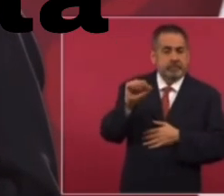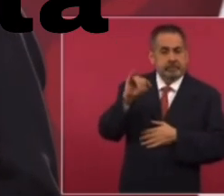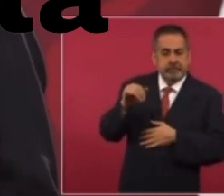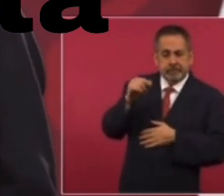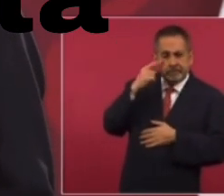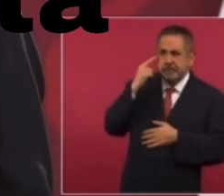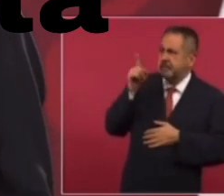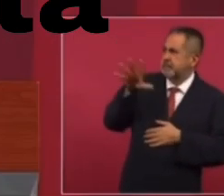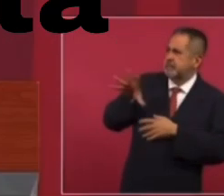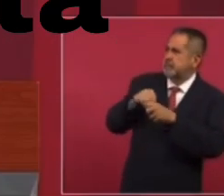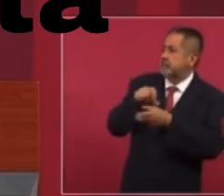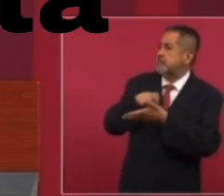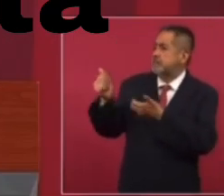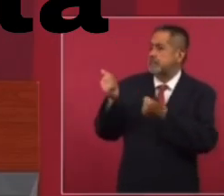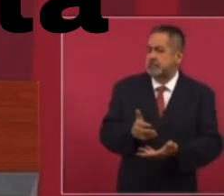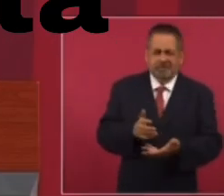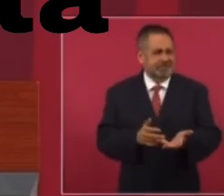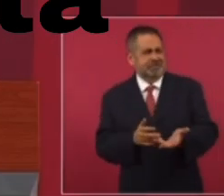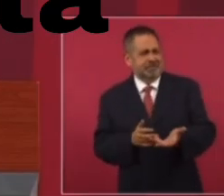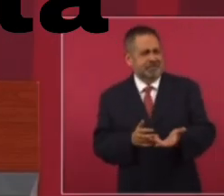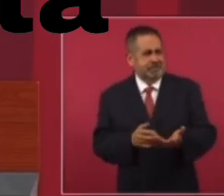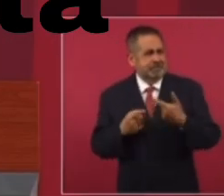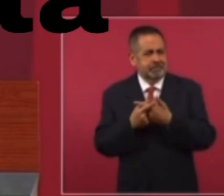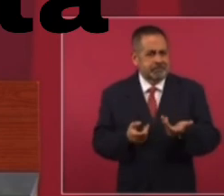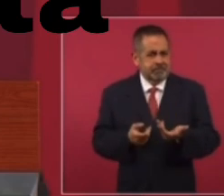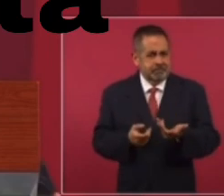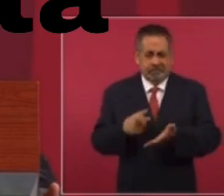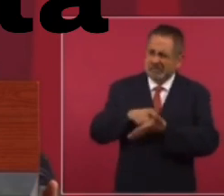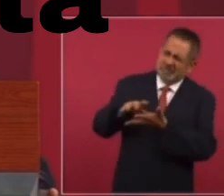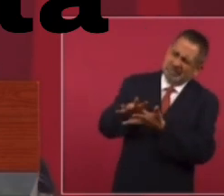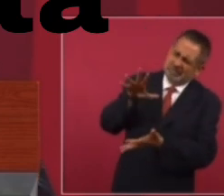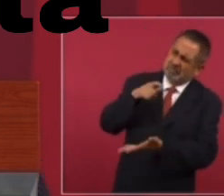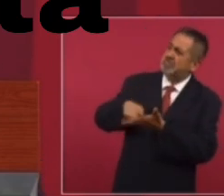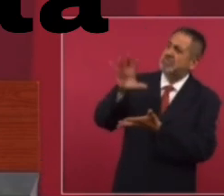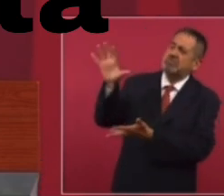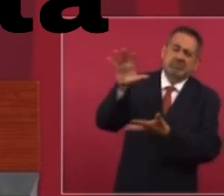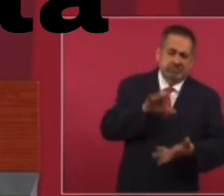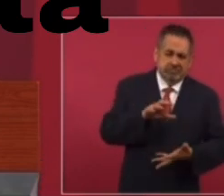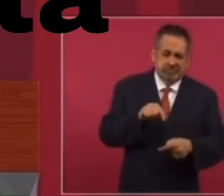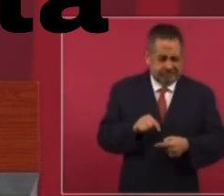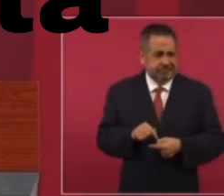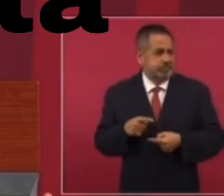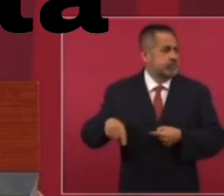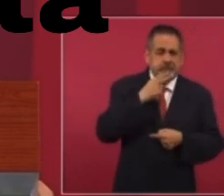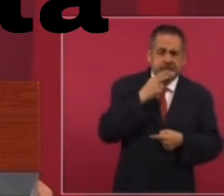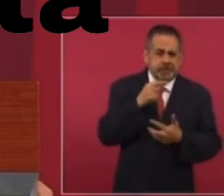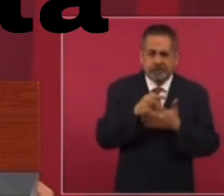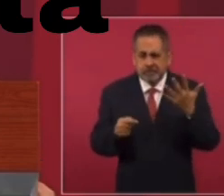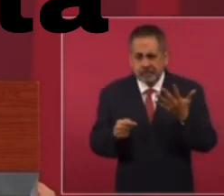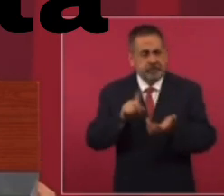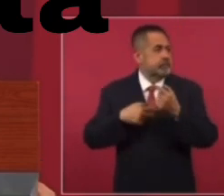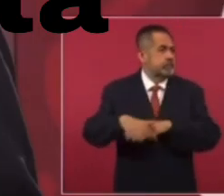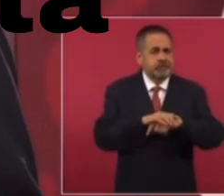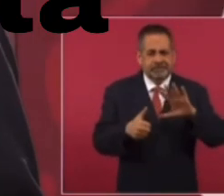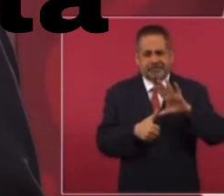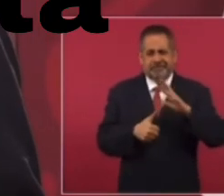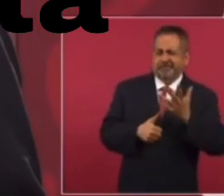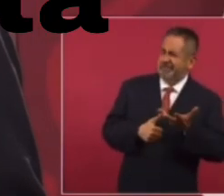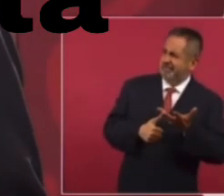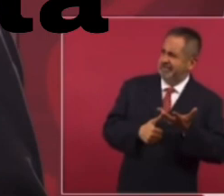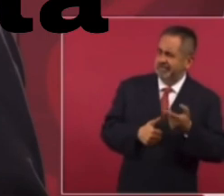pero sí tiene mucha tristeza porque unos jóvenes se quedaron afuera del Estadio Azteca